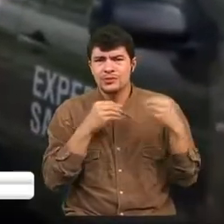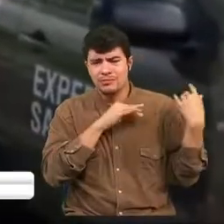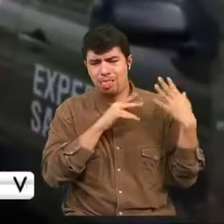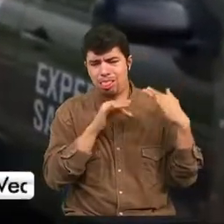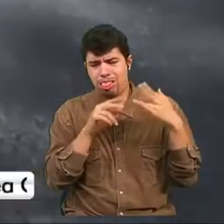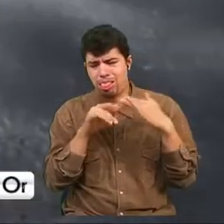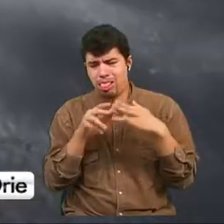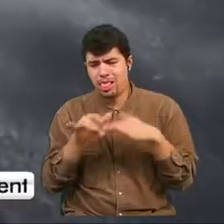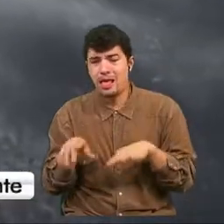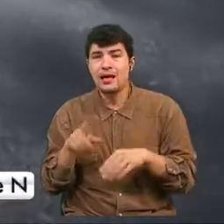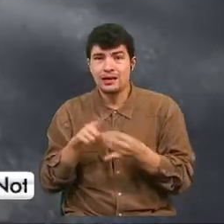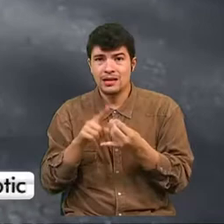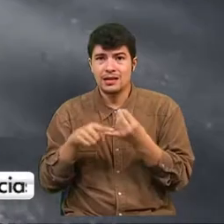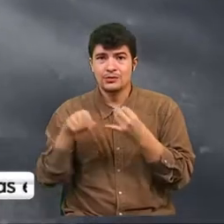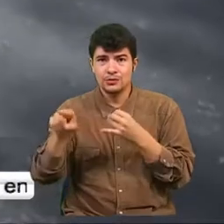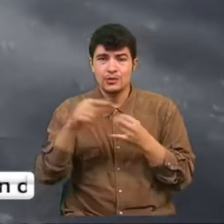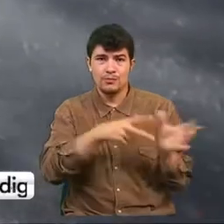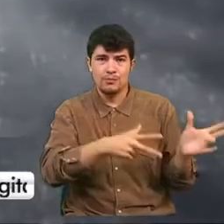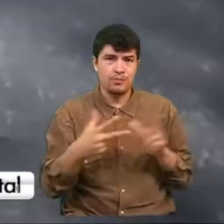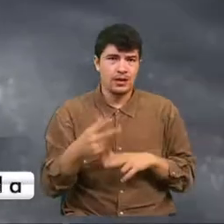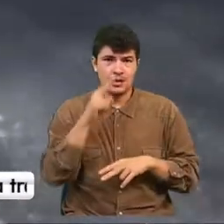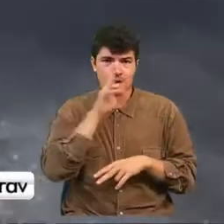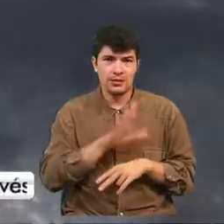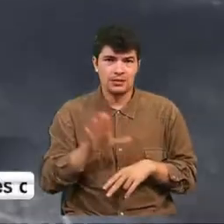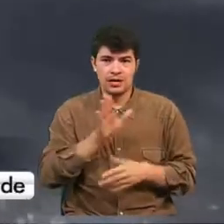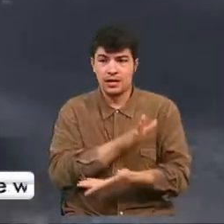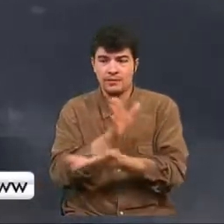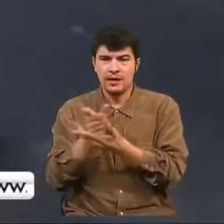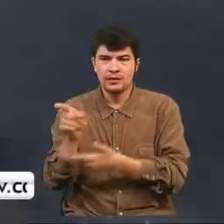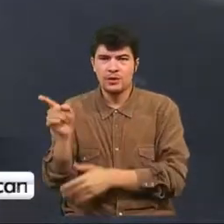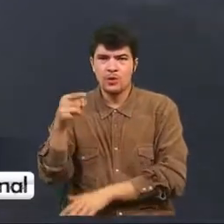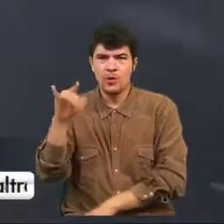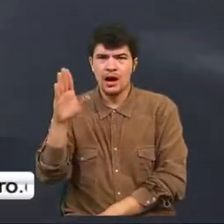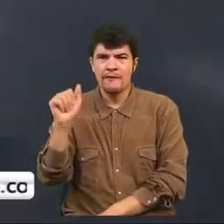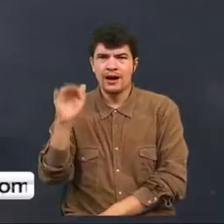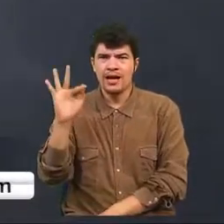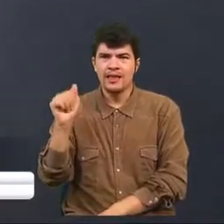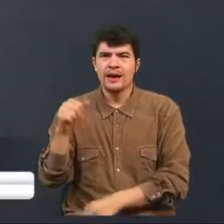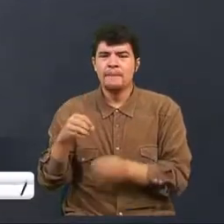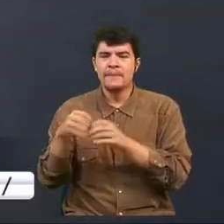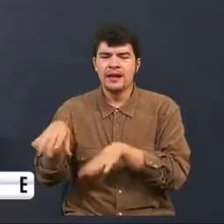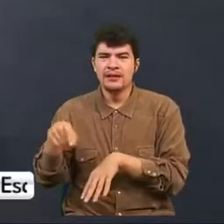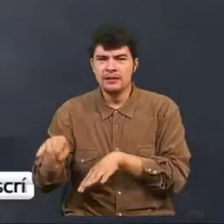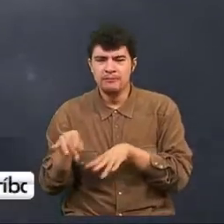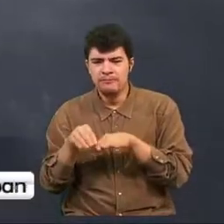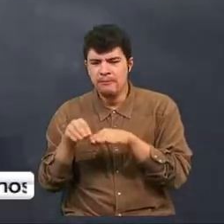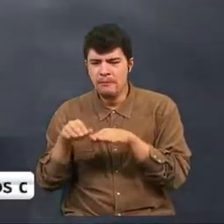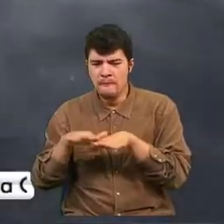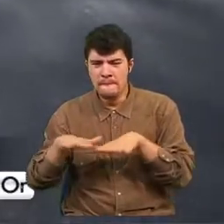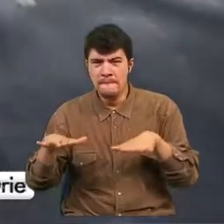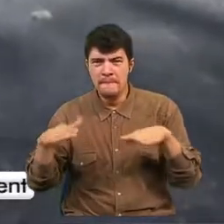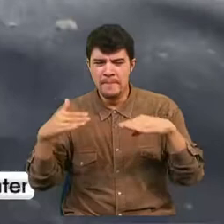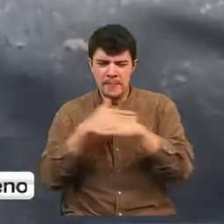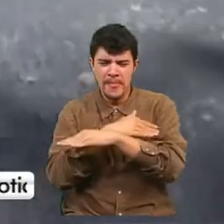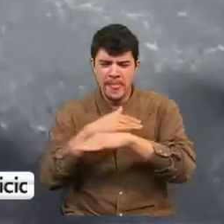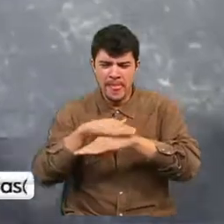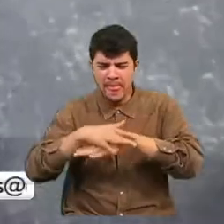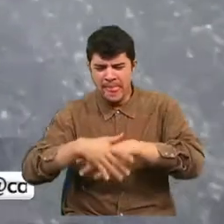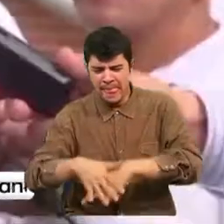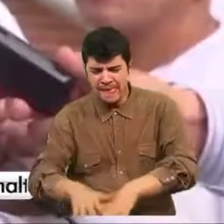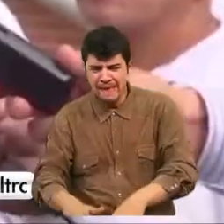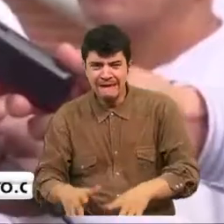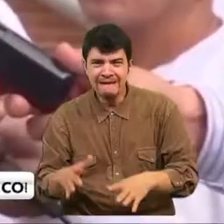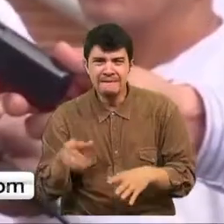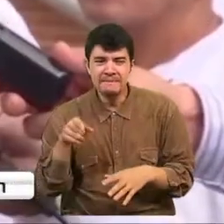y allí en el caso de Puente Nacional Aguabatá tuvimos la pérdida de la banca. Ayer estábamos entregando esta obra que en menos de 5 meses